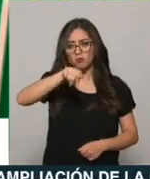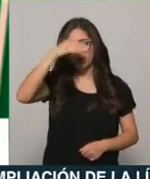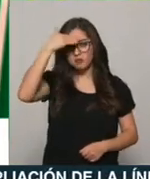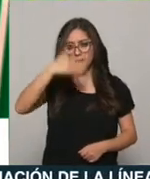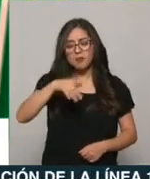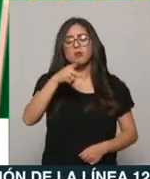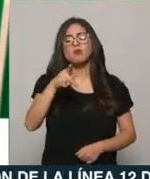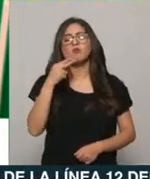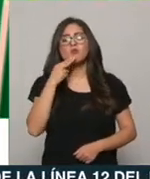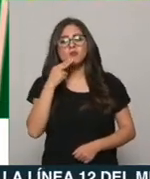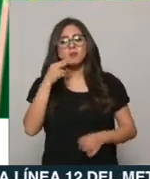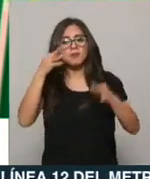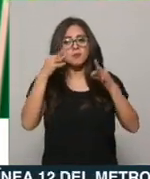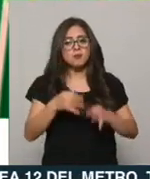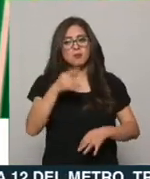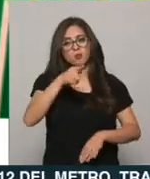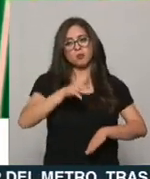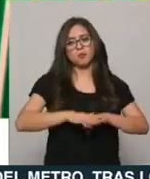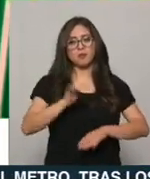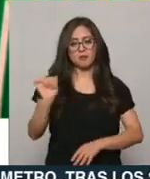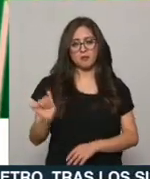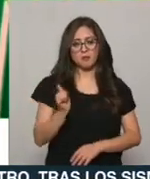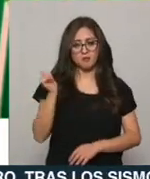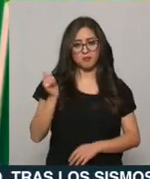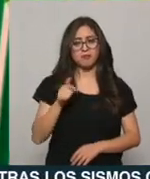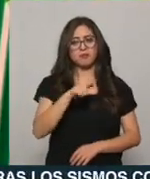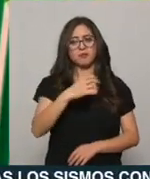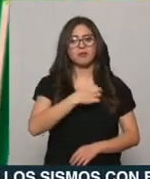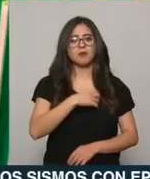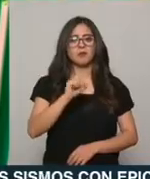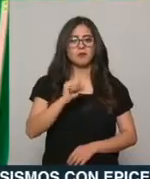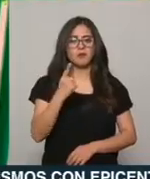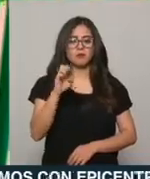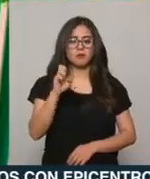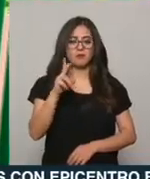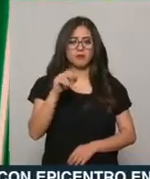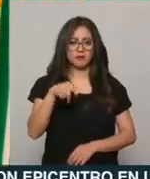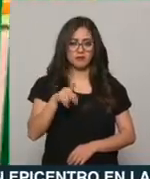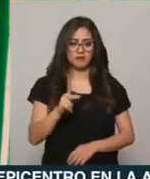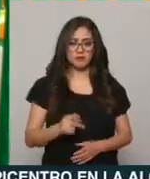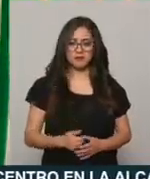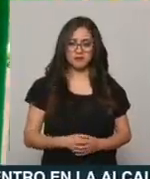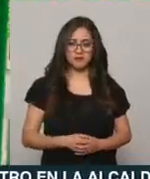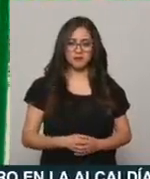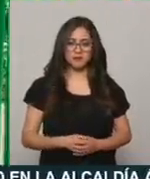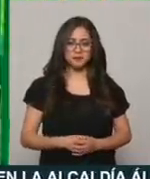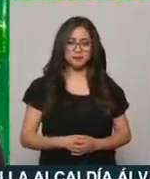utilizarlas correctamente y sacarles el mayor provecho posible. Para Capital 21, Eric Salgado.